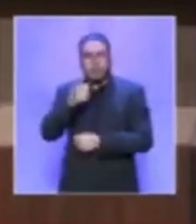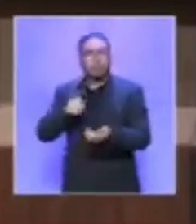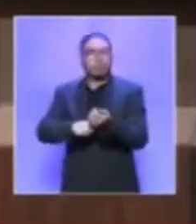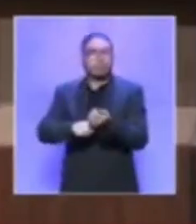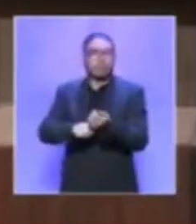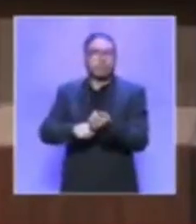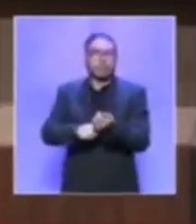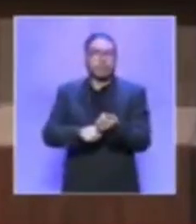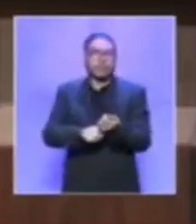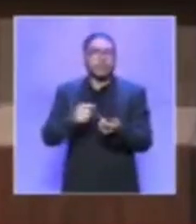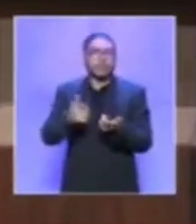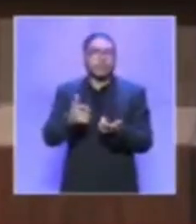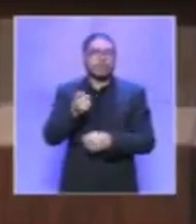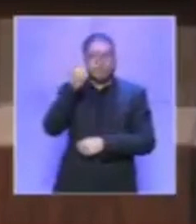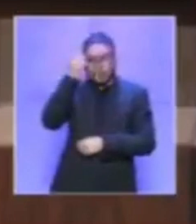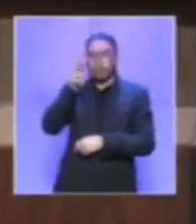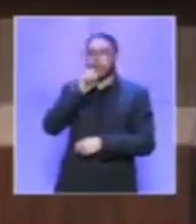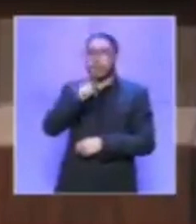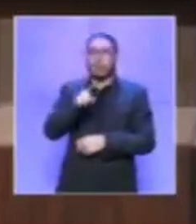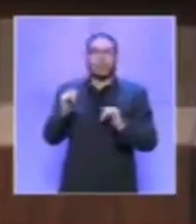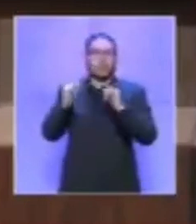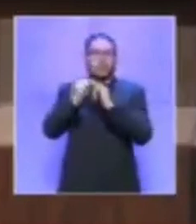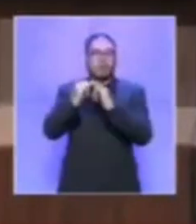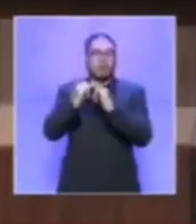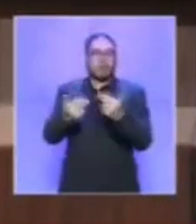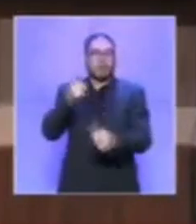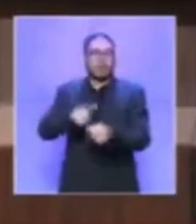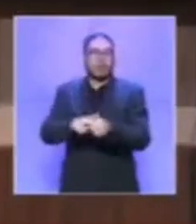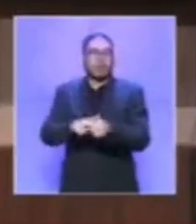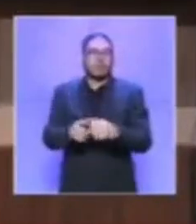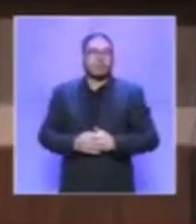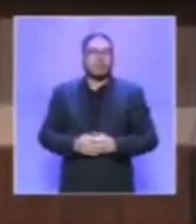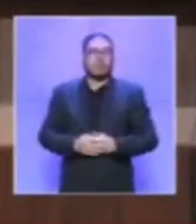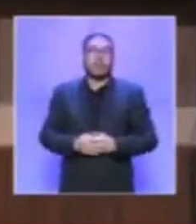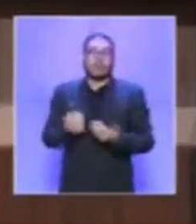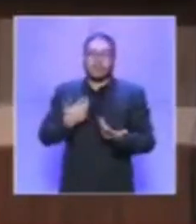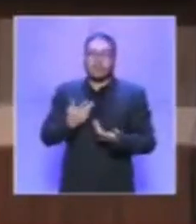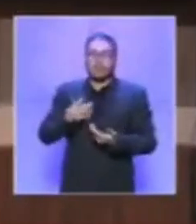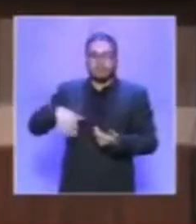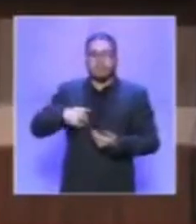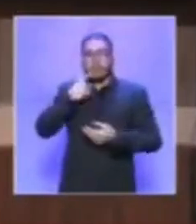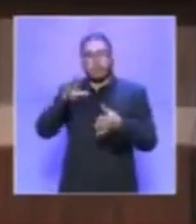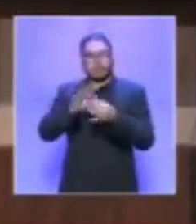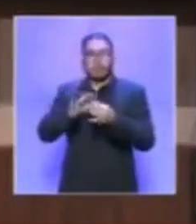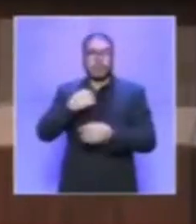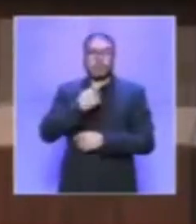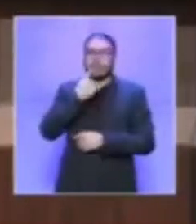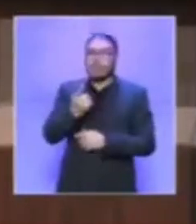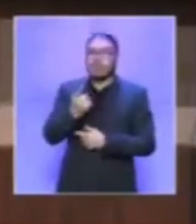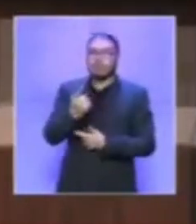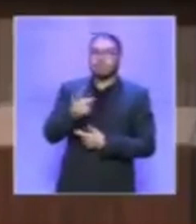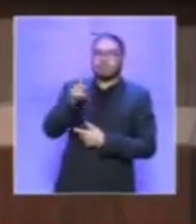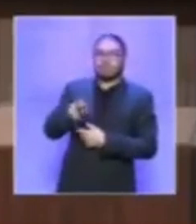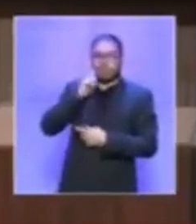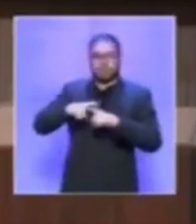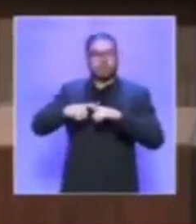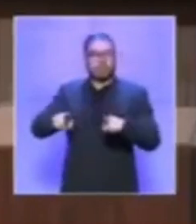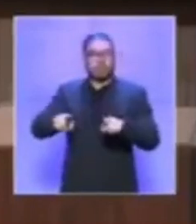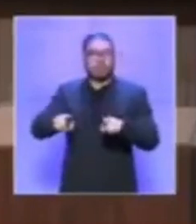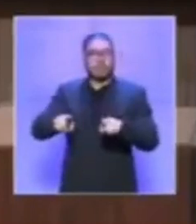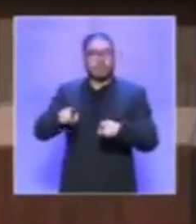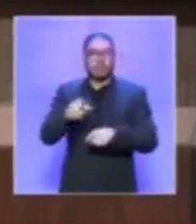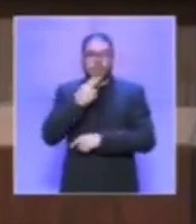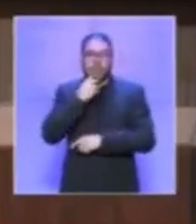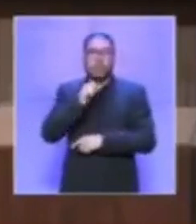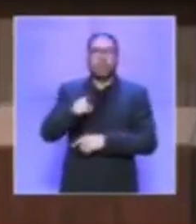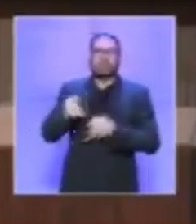pertenezcan al mismo órgano de dirección del Instituto Nacional Electoral. Pues, como lo he señalado, advierto una evidente diferencia en funciones